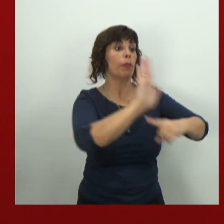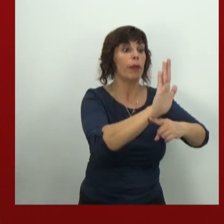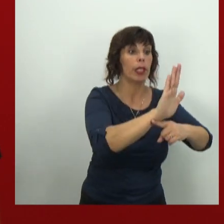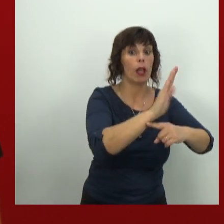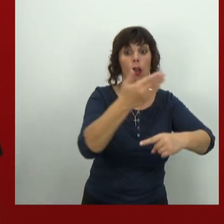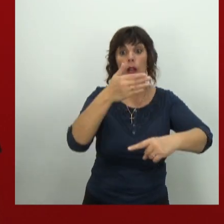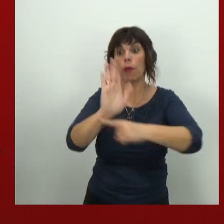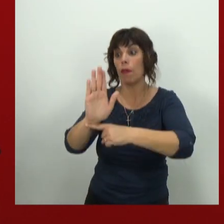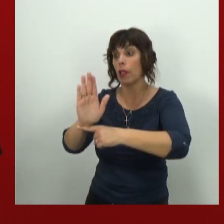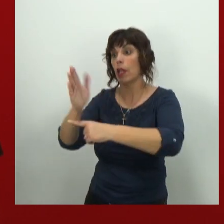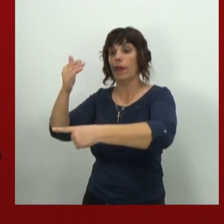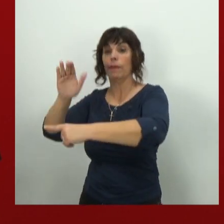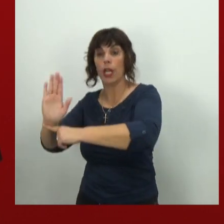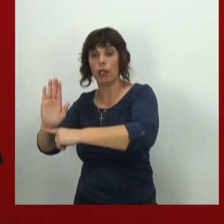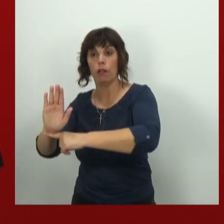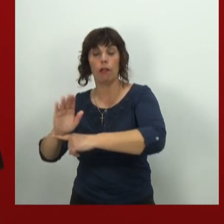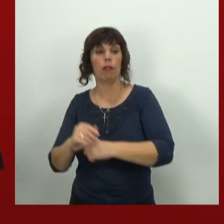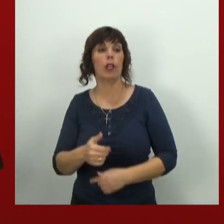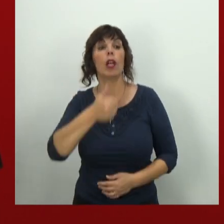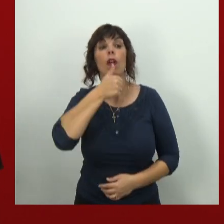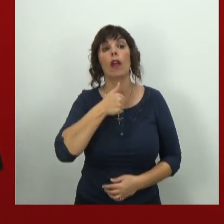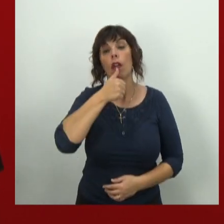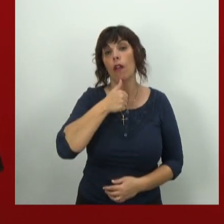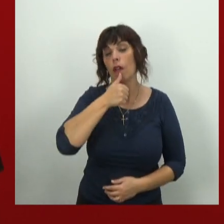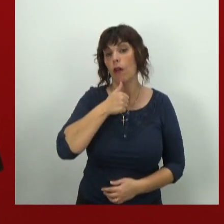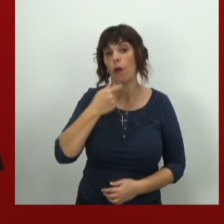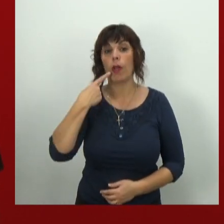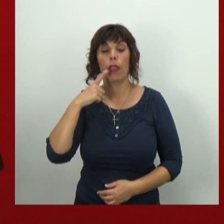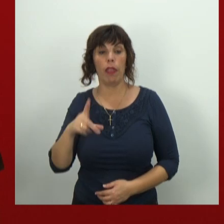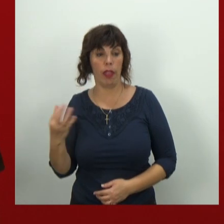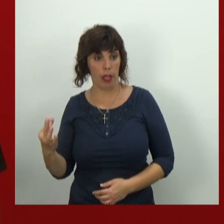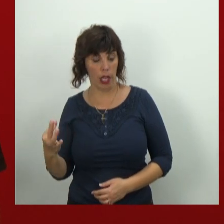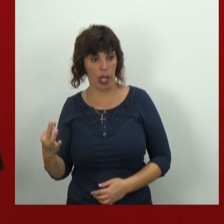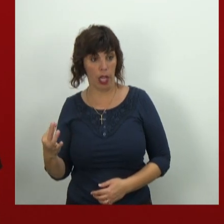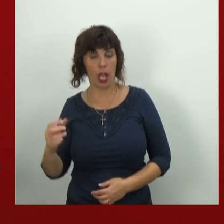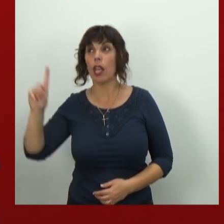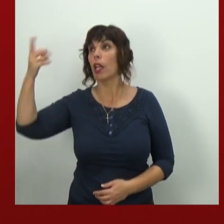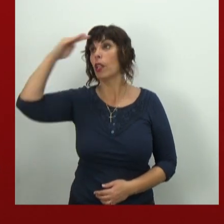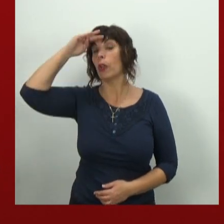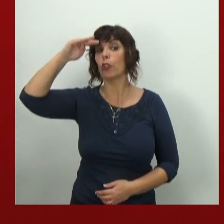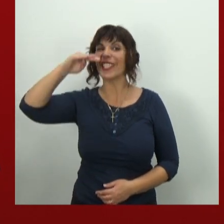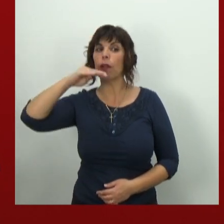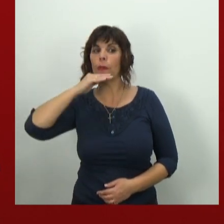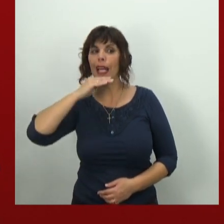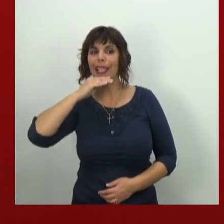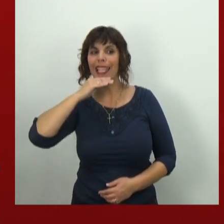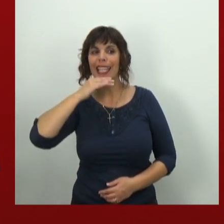Job dice que entre dos y tres veces Dios el Padre le habla al ser